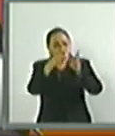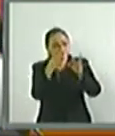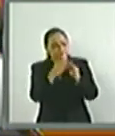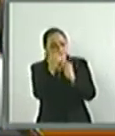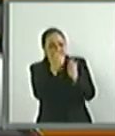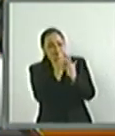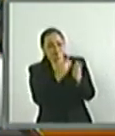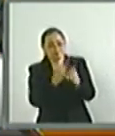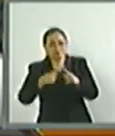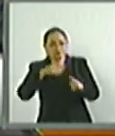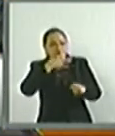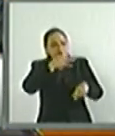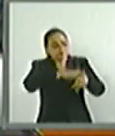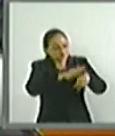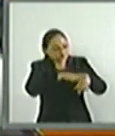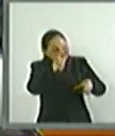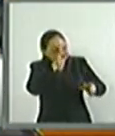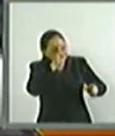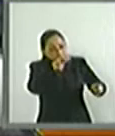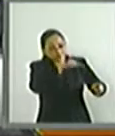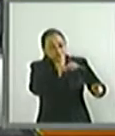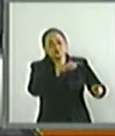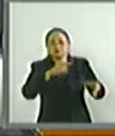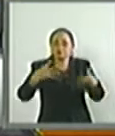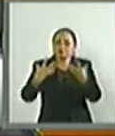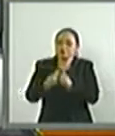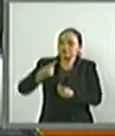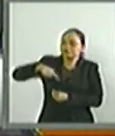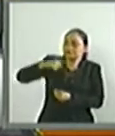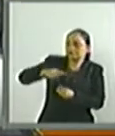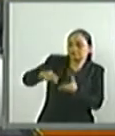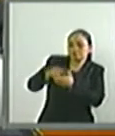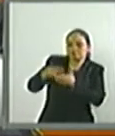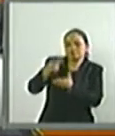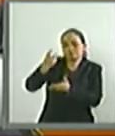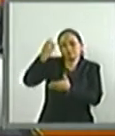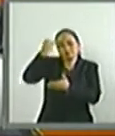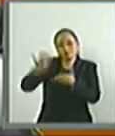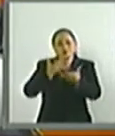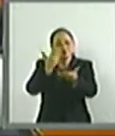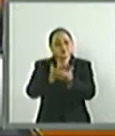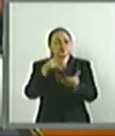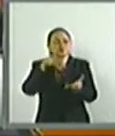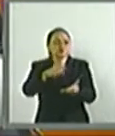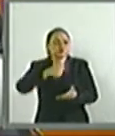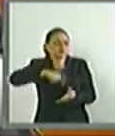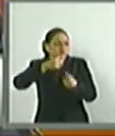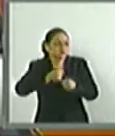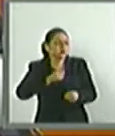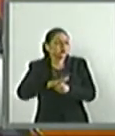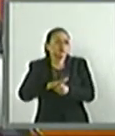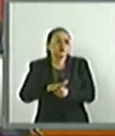de las observaciones. Por lo expuesto, quienes suscribimos la presente iniciativa, estamos convencidos